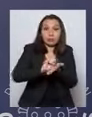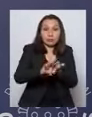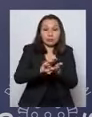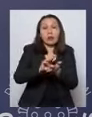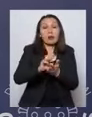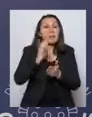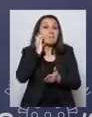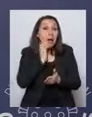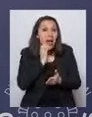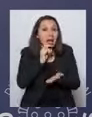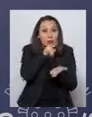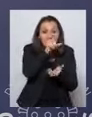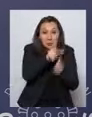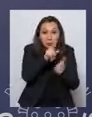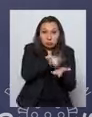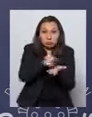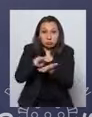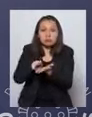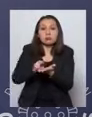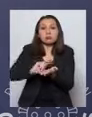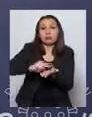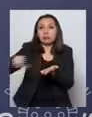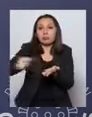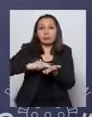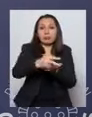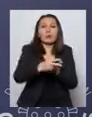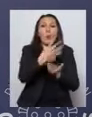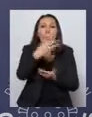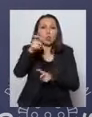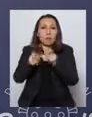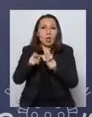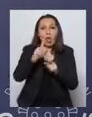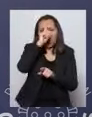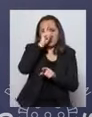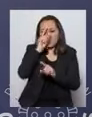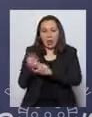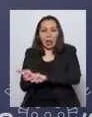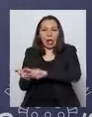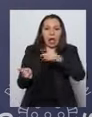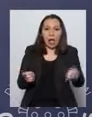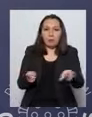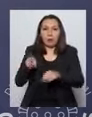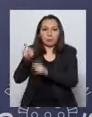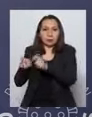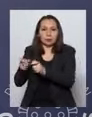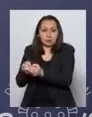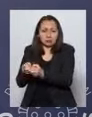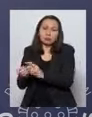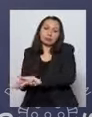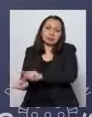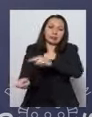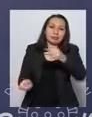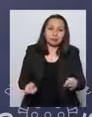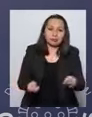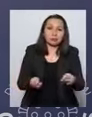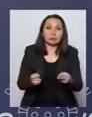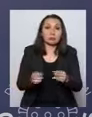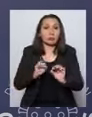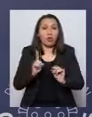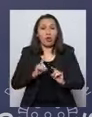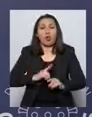el mes de mayo se acerca a las 400 personas desde un hospital a otro hospital y en ese sentido no tememos